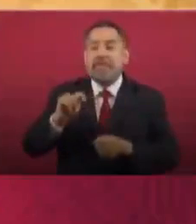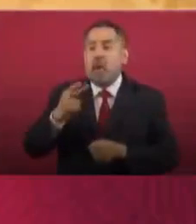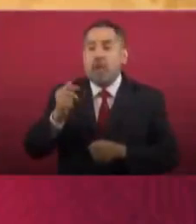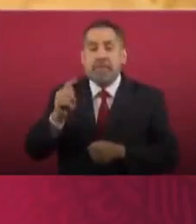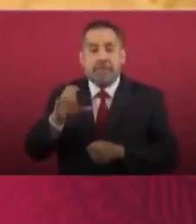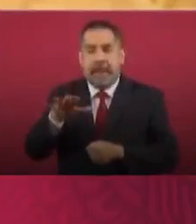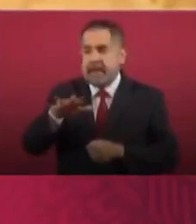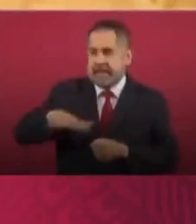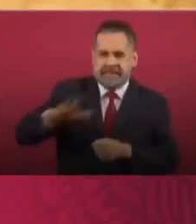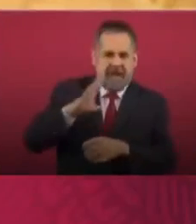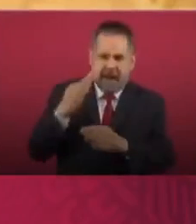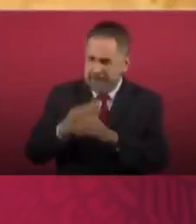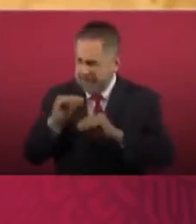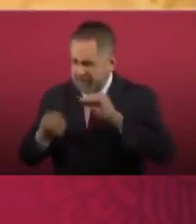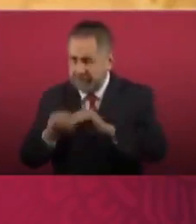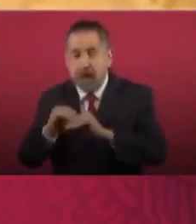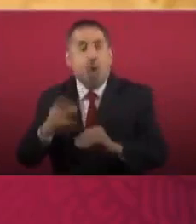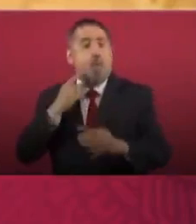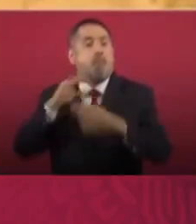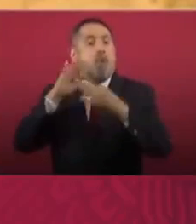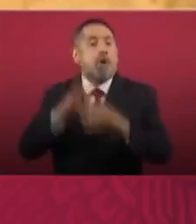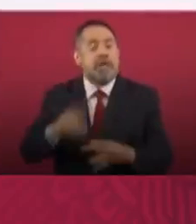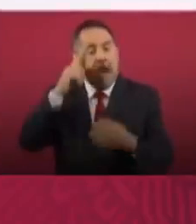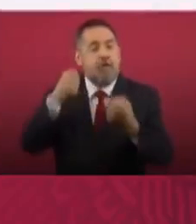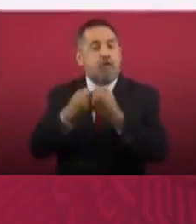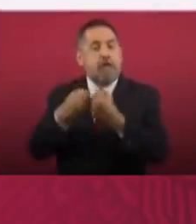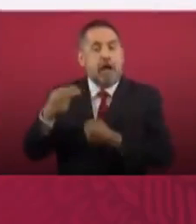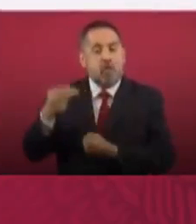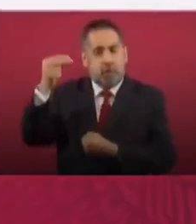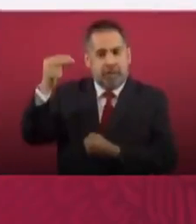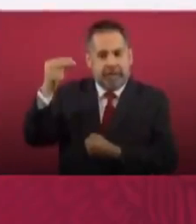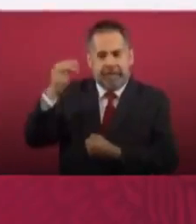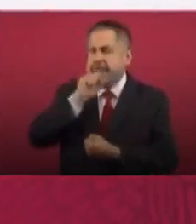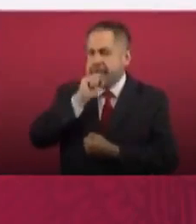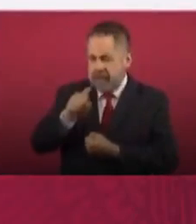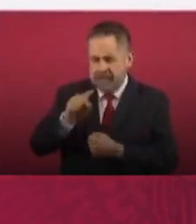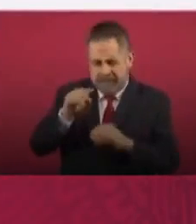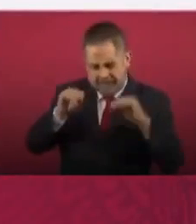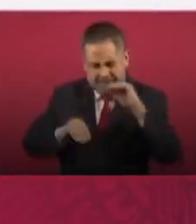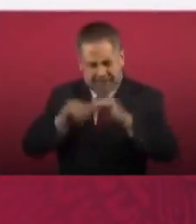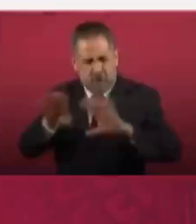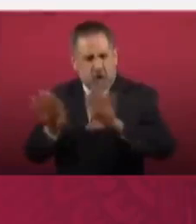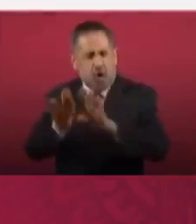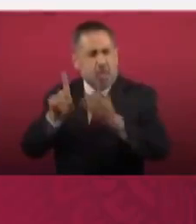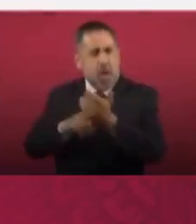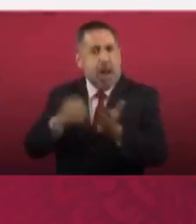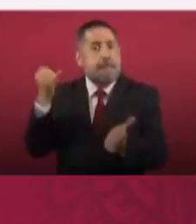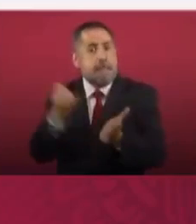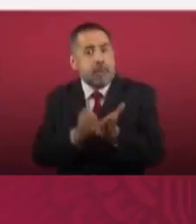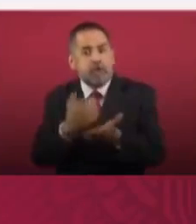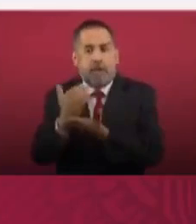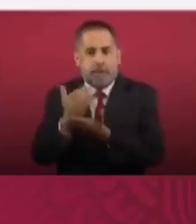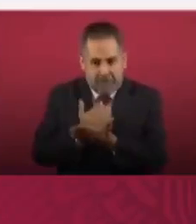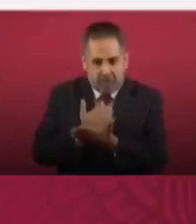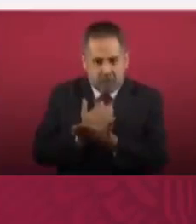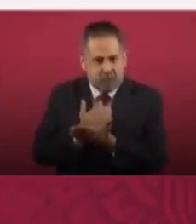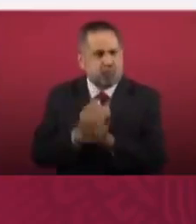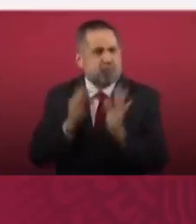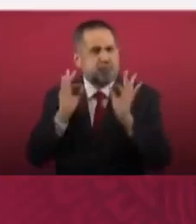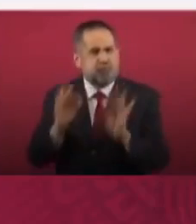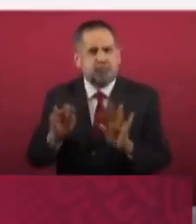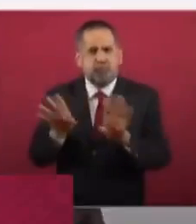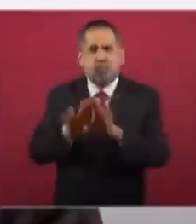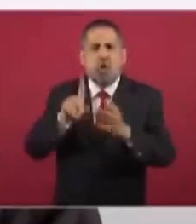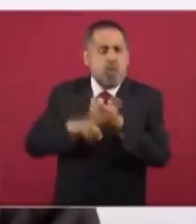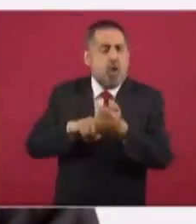Se estableció la política de apoyo a la frontera norte con disminución de impuestos, reducción al precio de